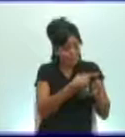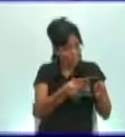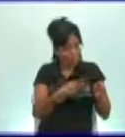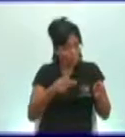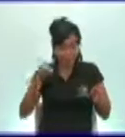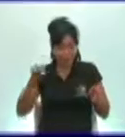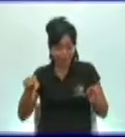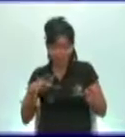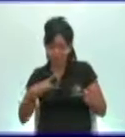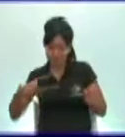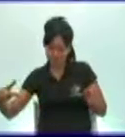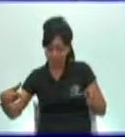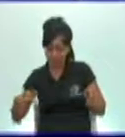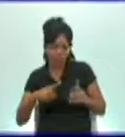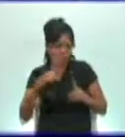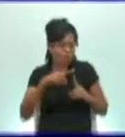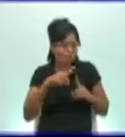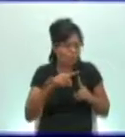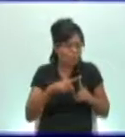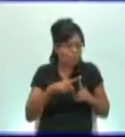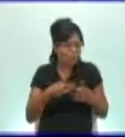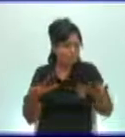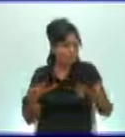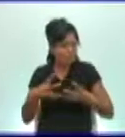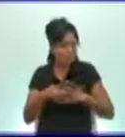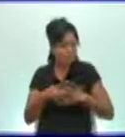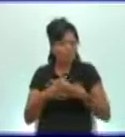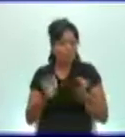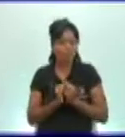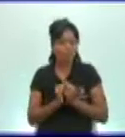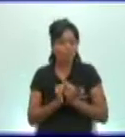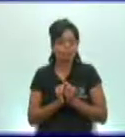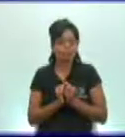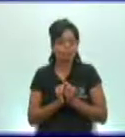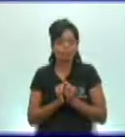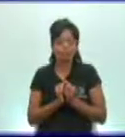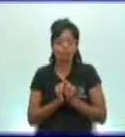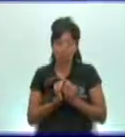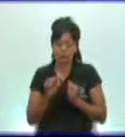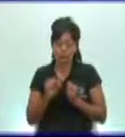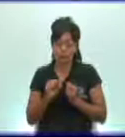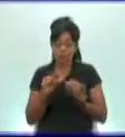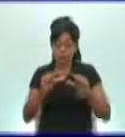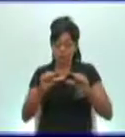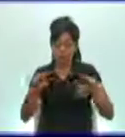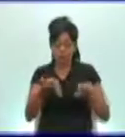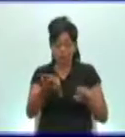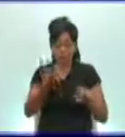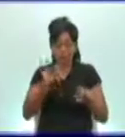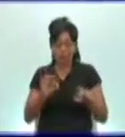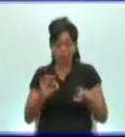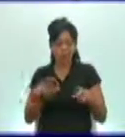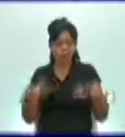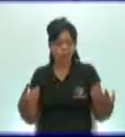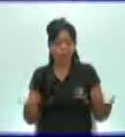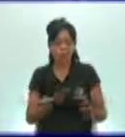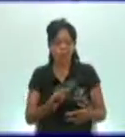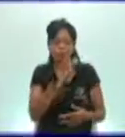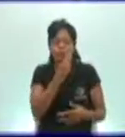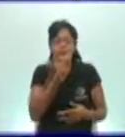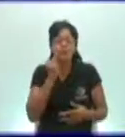y también la concordancia. Y van a escoger esta oración, José Martí sintió un amor infinito por la